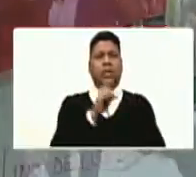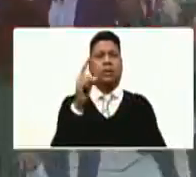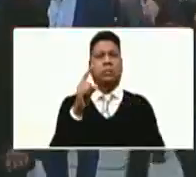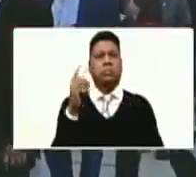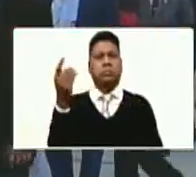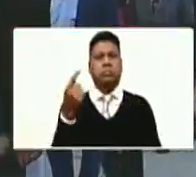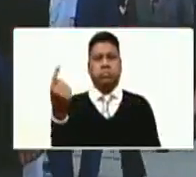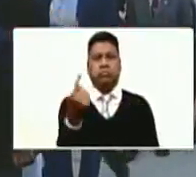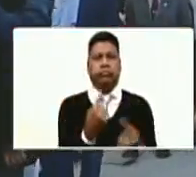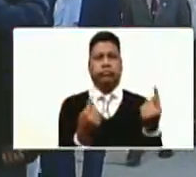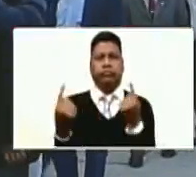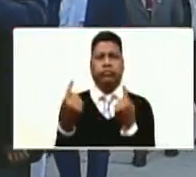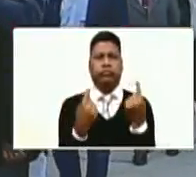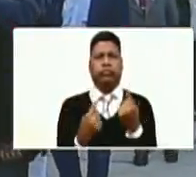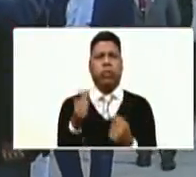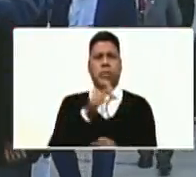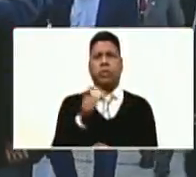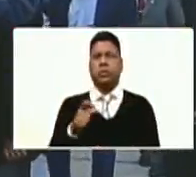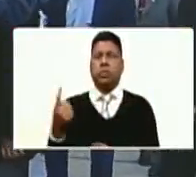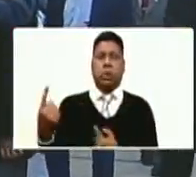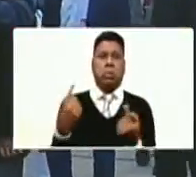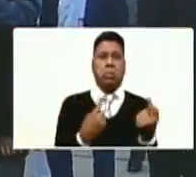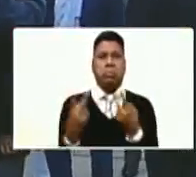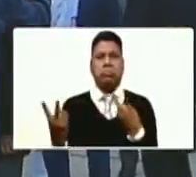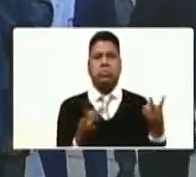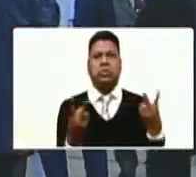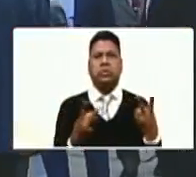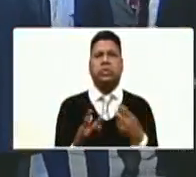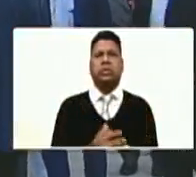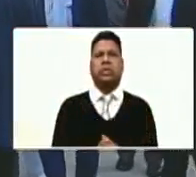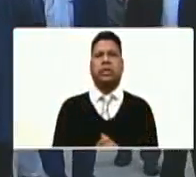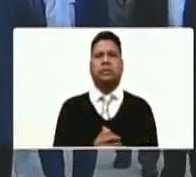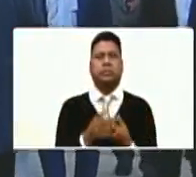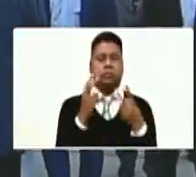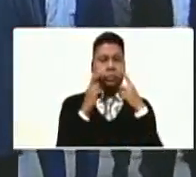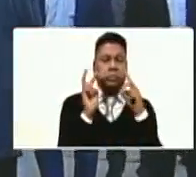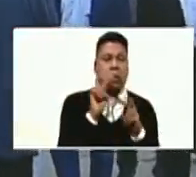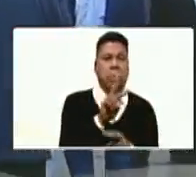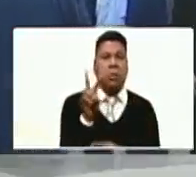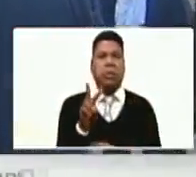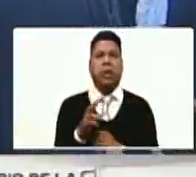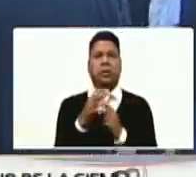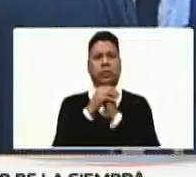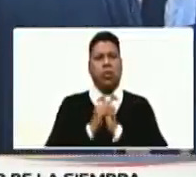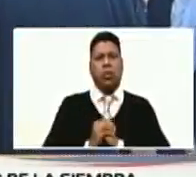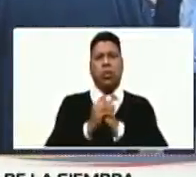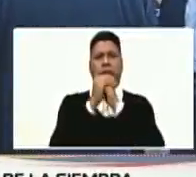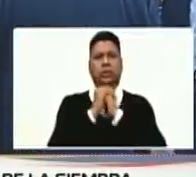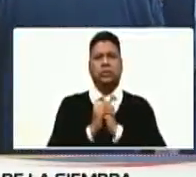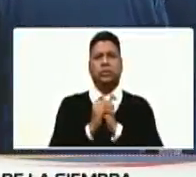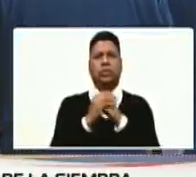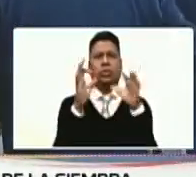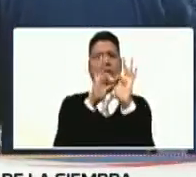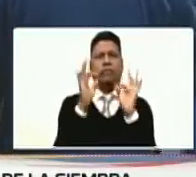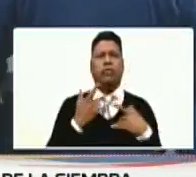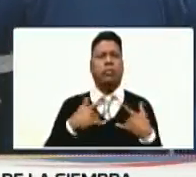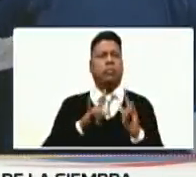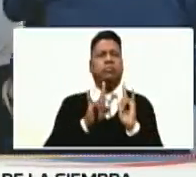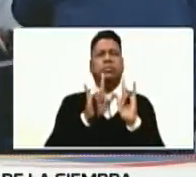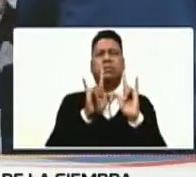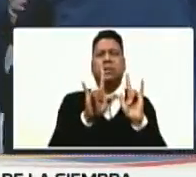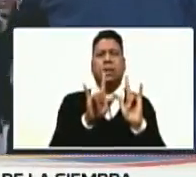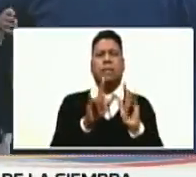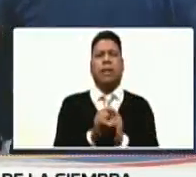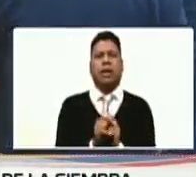visitando el cuartel de la montaña, ha tenido la oportunidad de, con oraciones, expresiones de amor y sobre todo de lucha